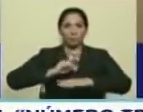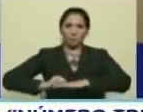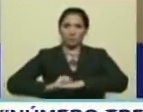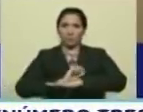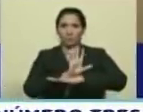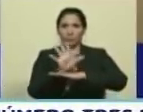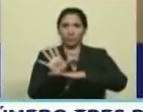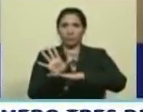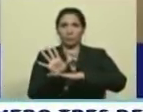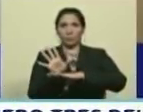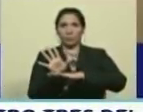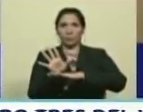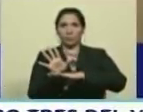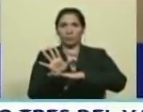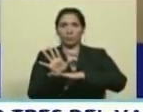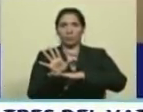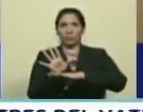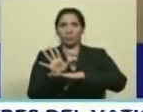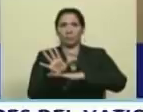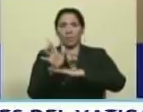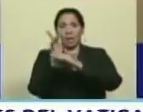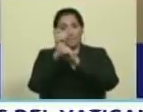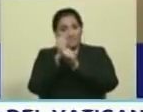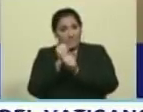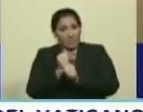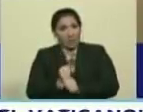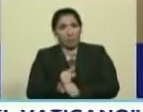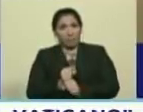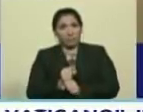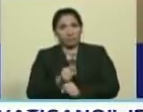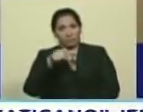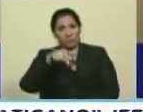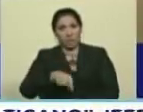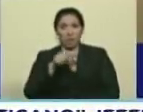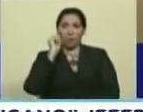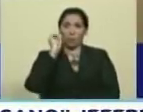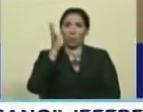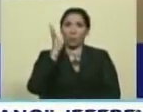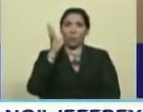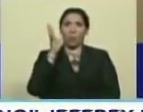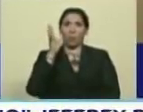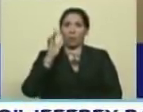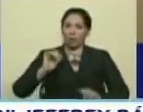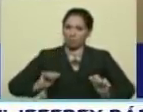para los Pueblos de Nuestra América. Y esperamos que esta cumbre